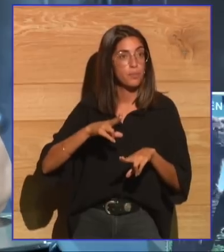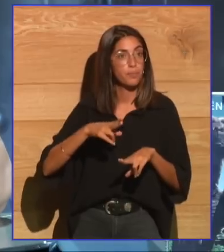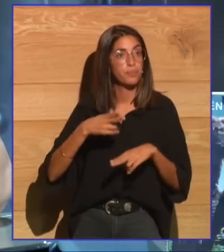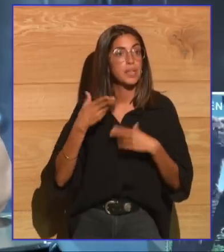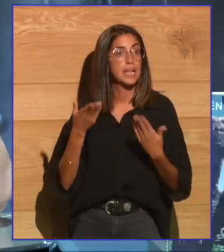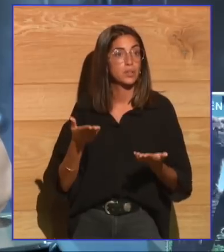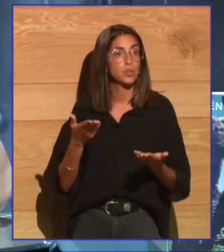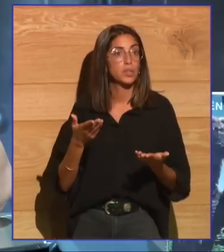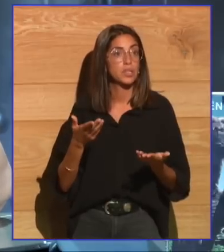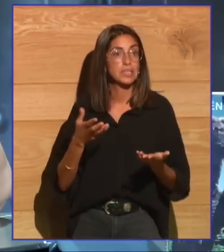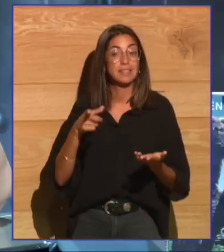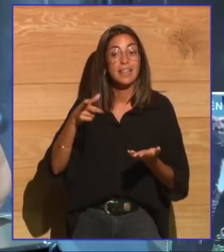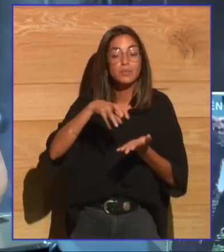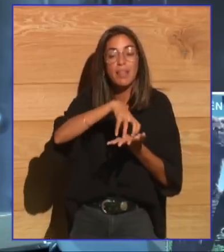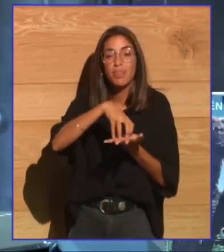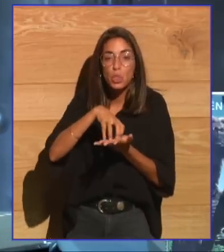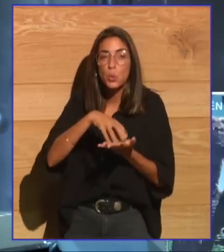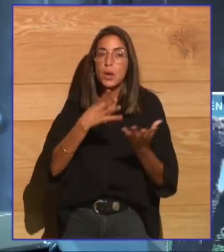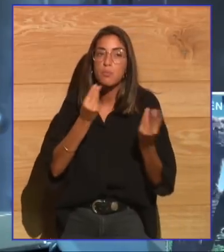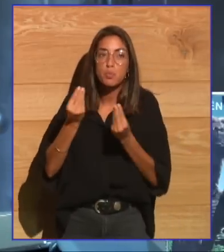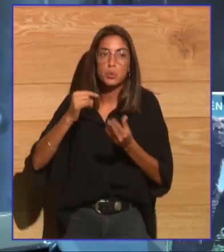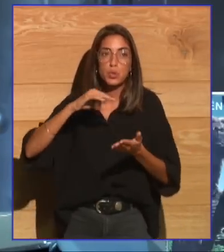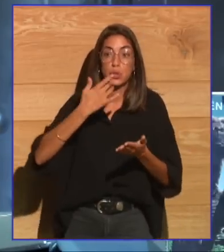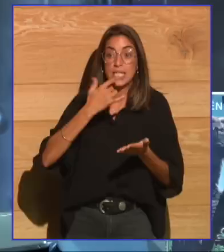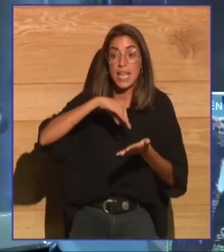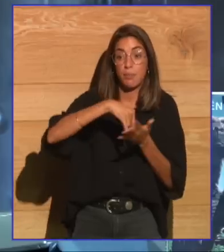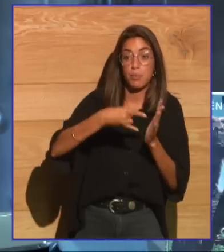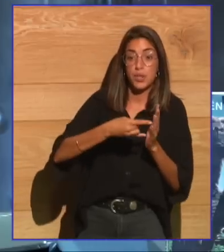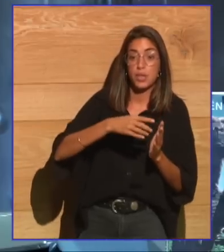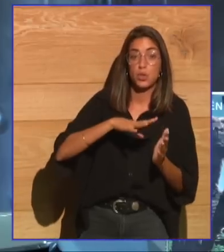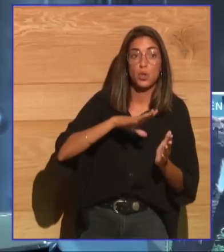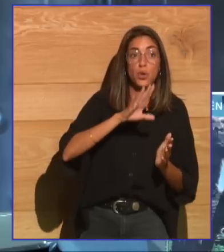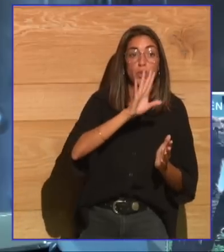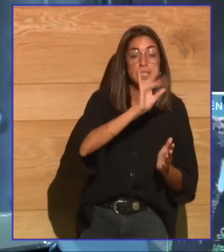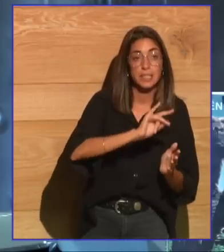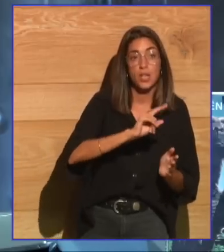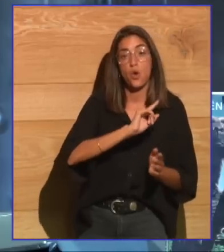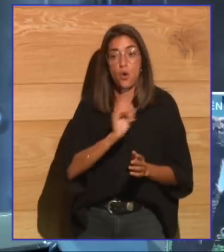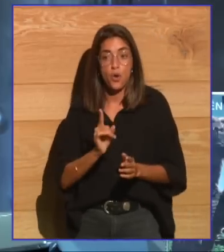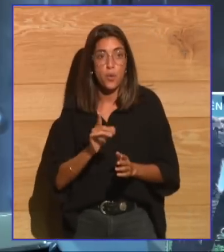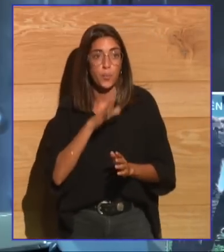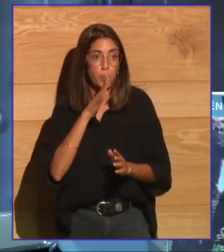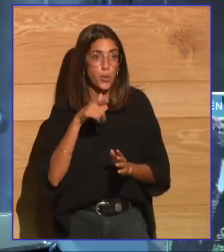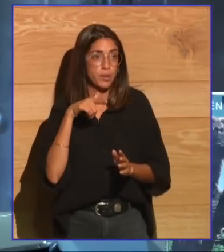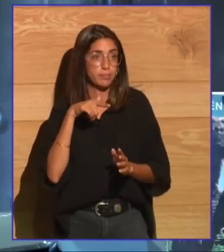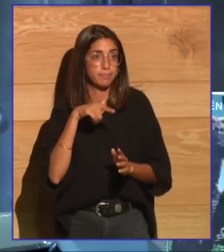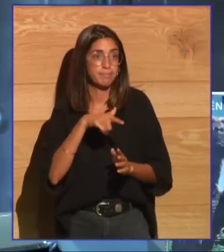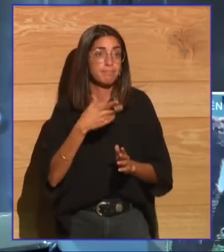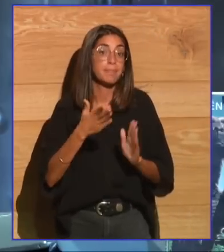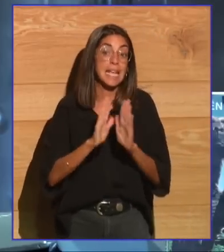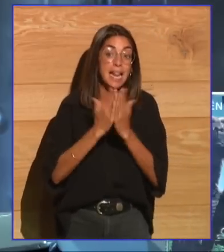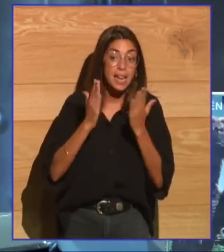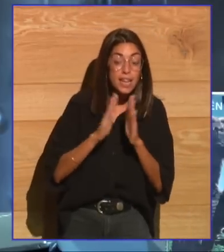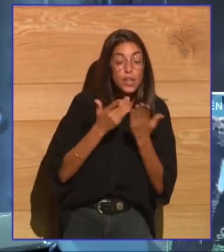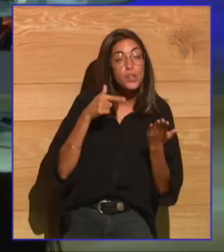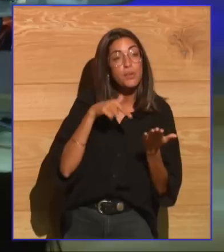dudas para abordar personalmente el proyecto porque le había leído este diario bueno al fin esta novela articulada en